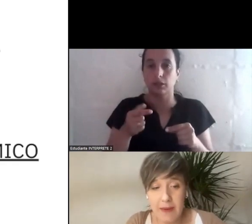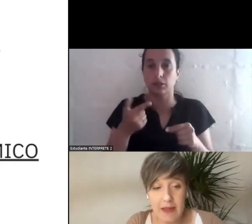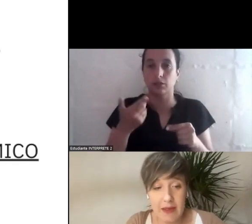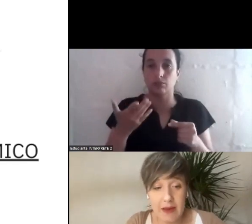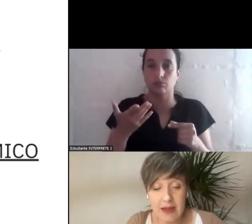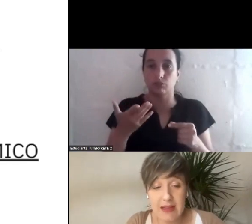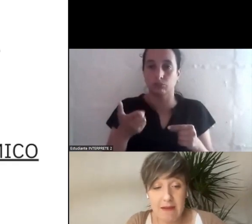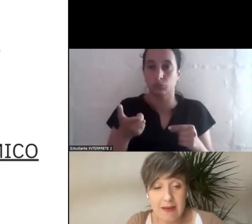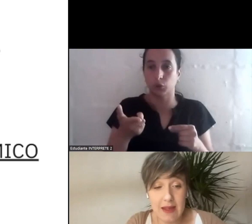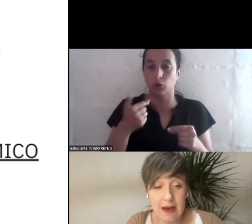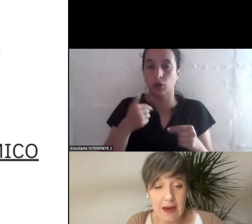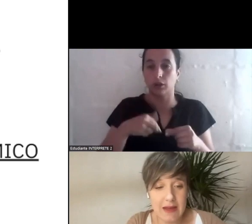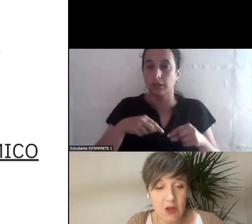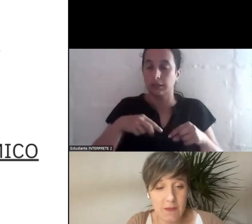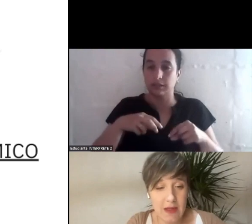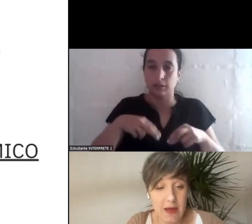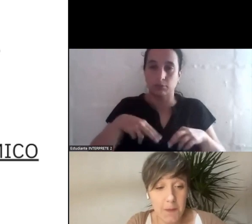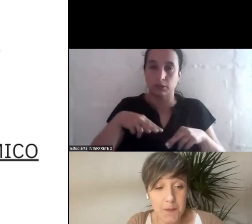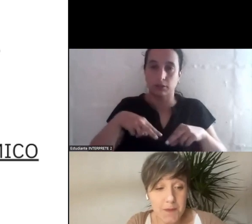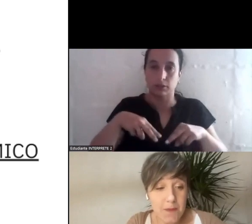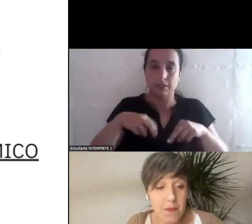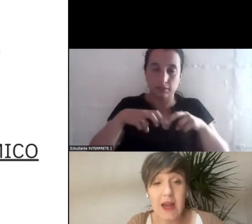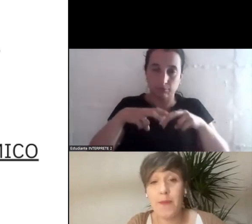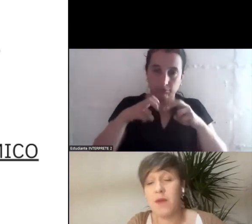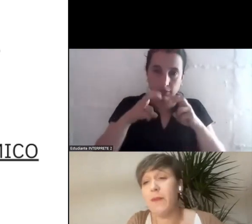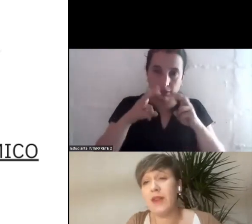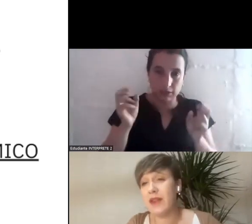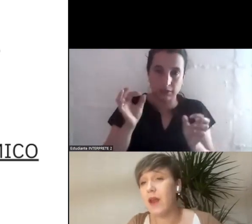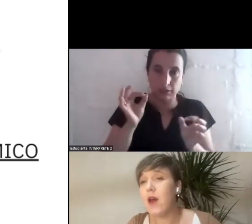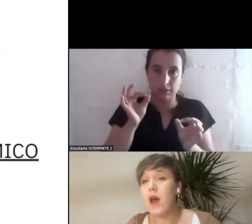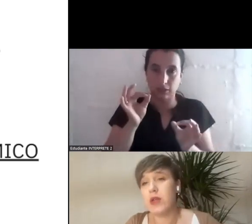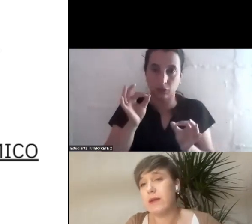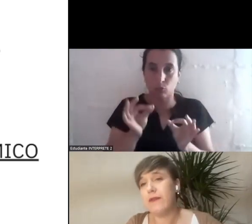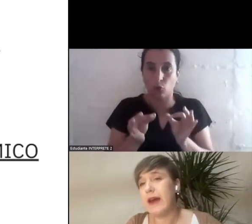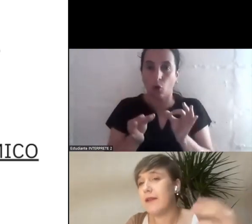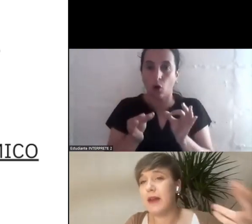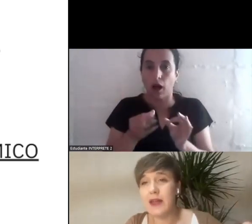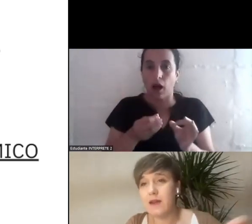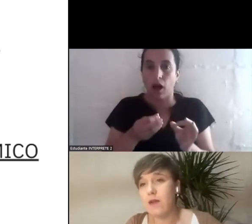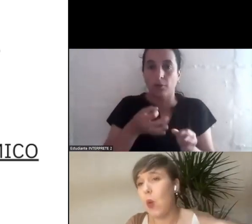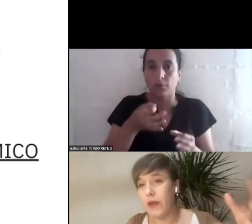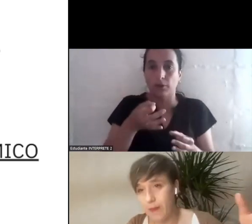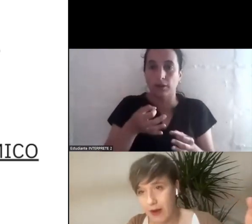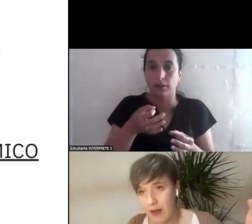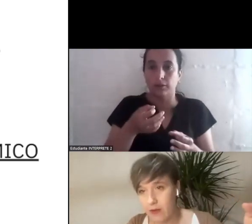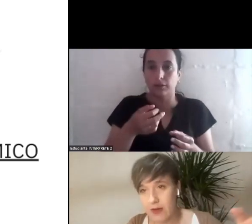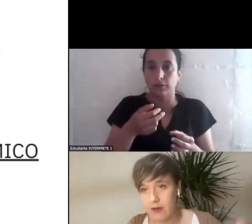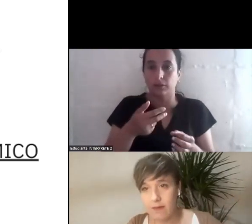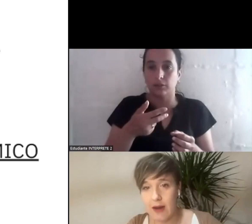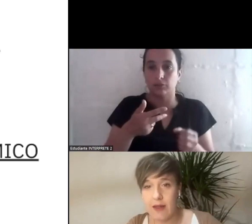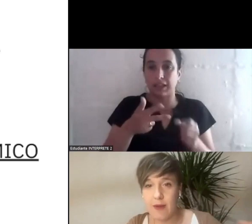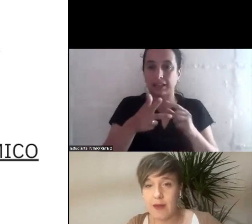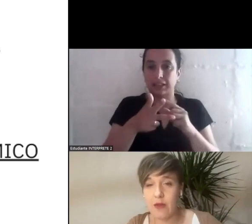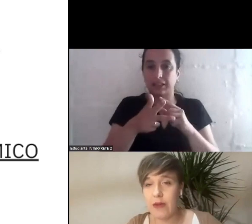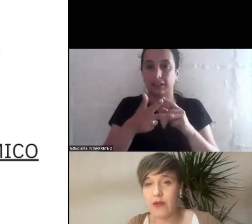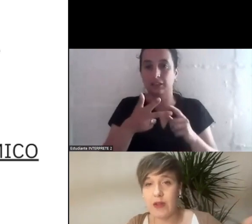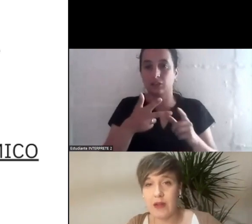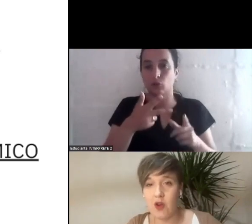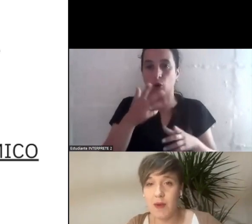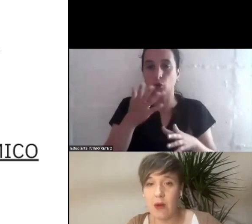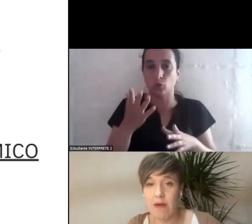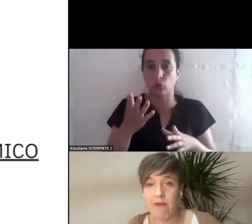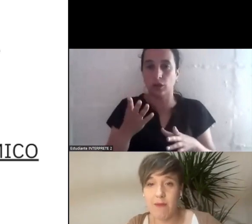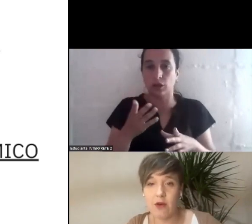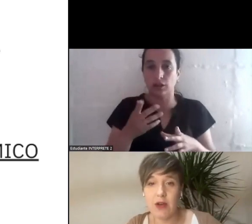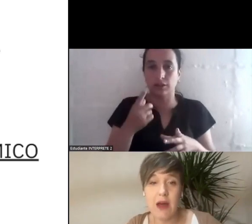de padecer, de que este bebé tenga el síndrome de Down. La prueba puede ser pues, de verificar 3 o 4 marcadores, ¿vale? Dependiendo de ellos